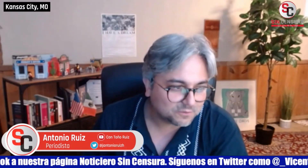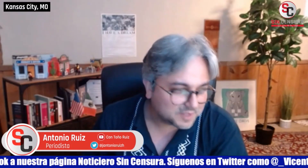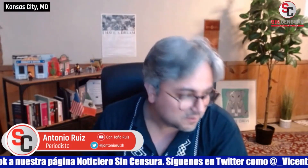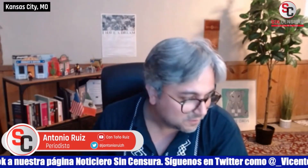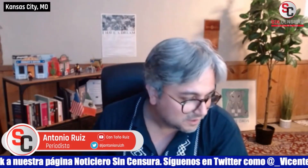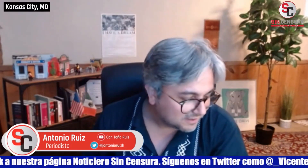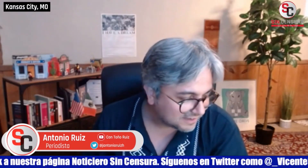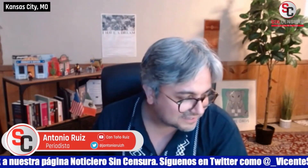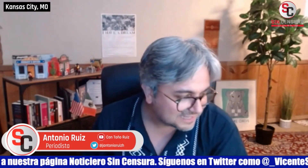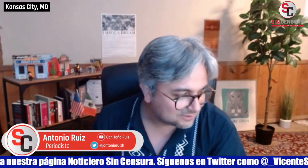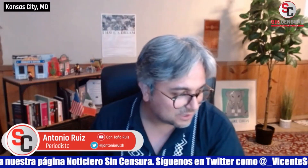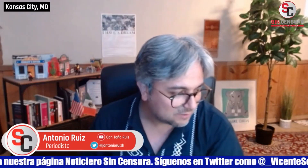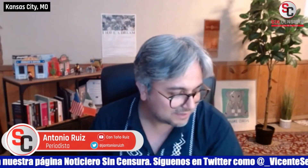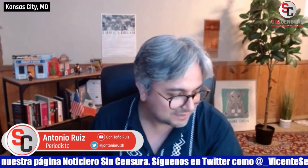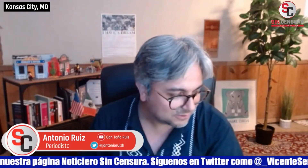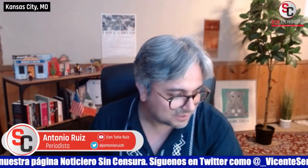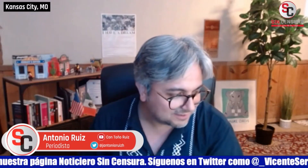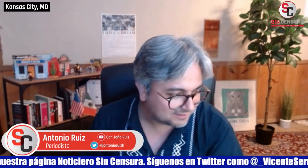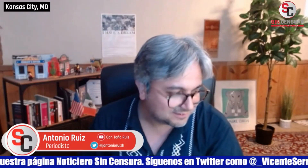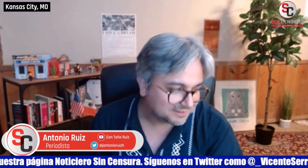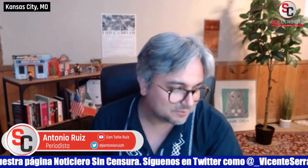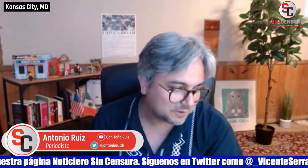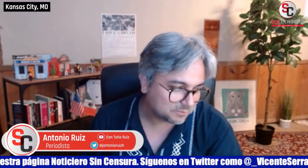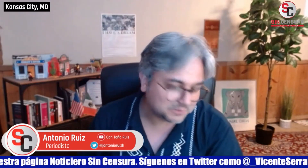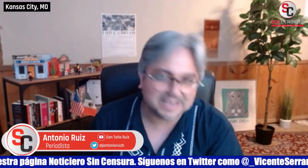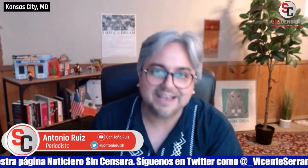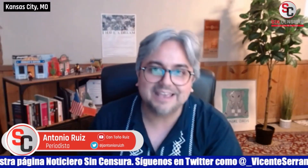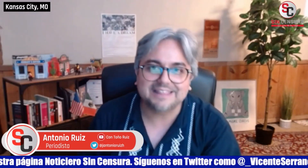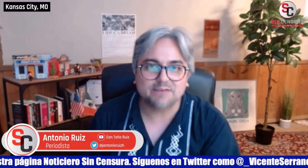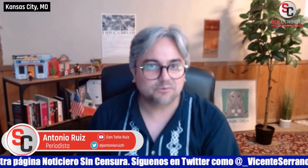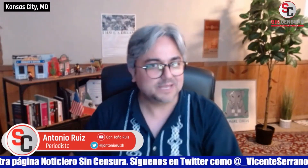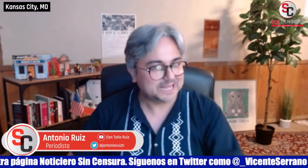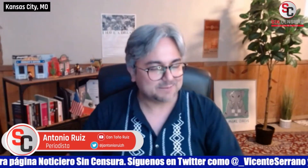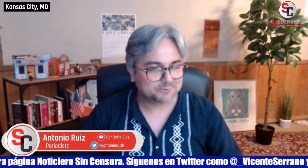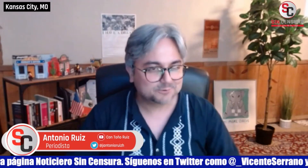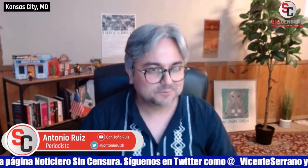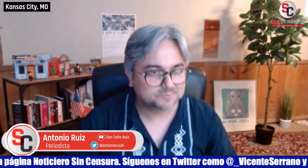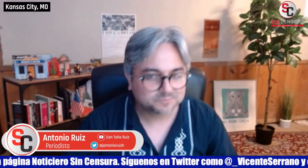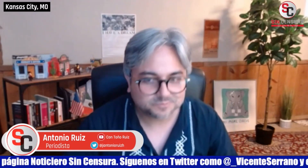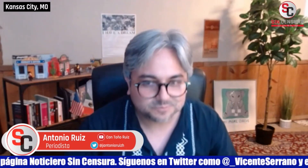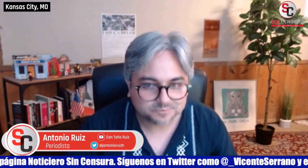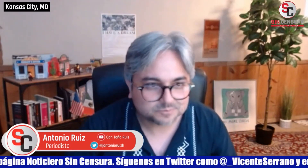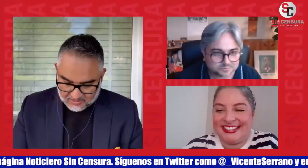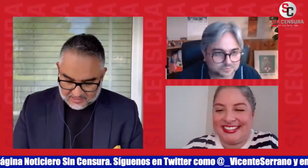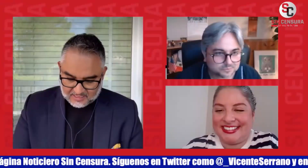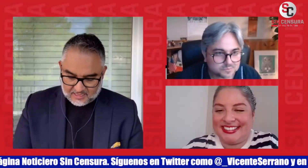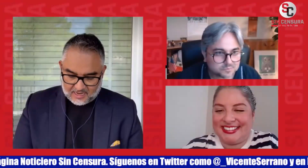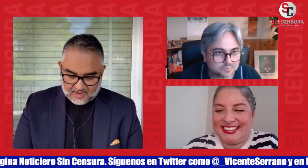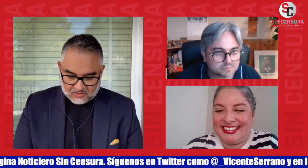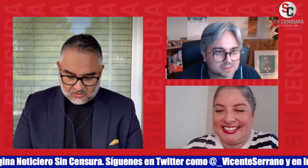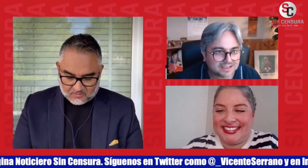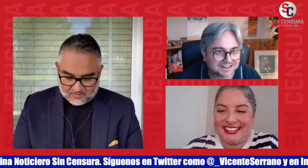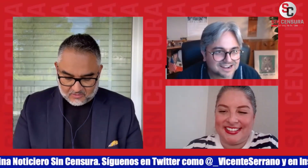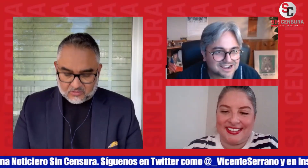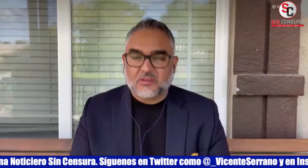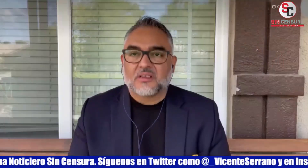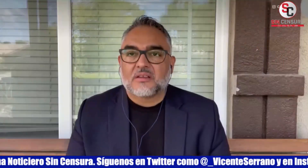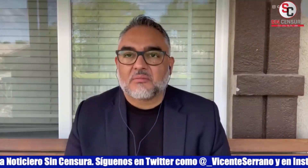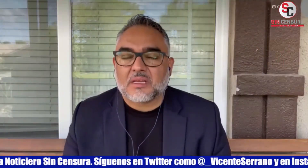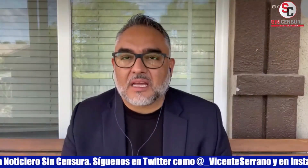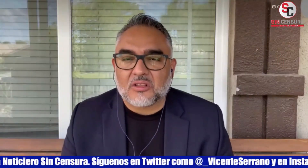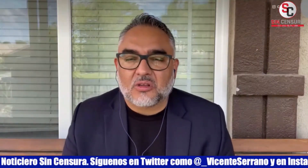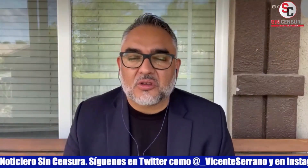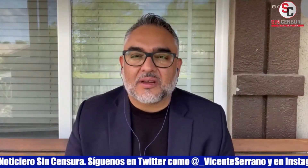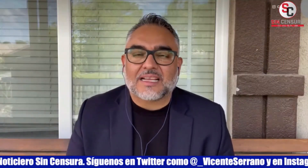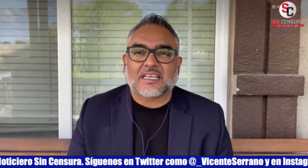Vicente, contigo. Hay tanto que hablar, tanto que decir. Y bueno, pues ya, ahí andamos. Claro que sí, al rato nos vemos,